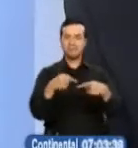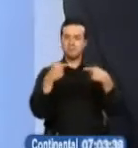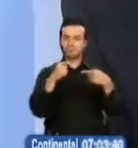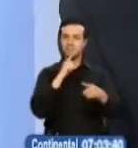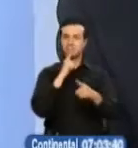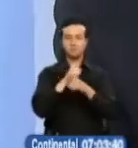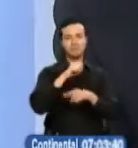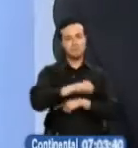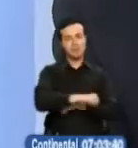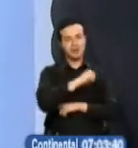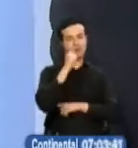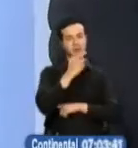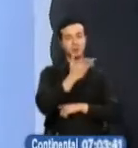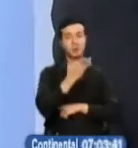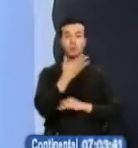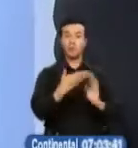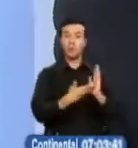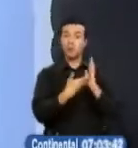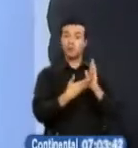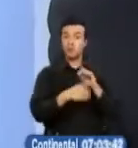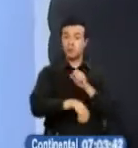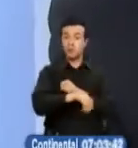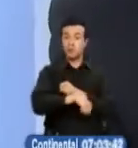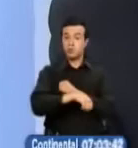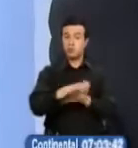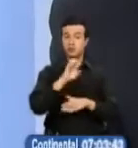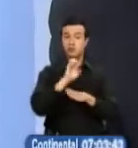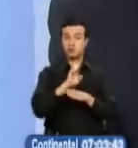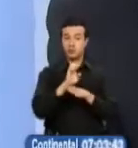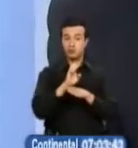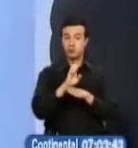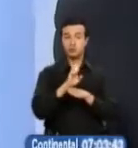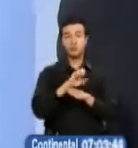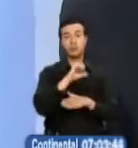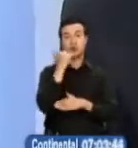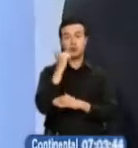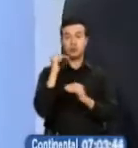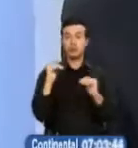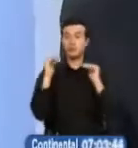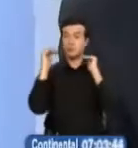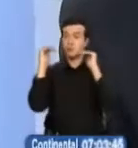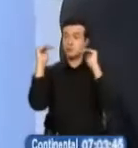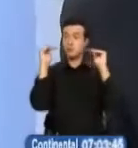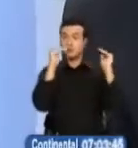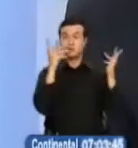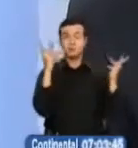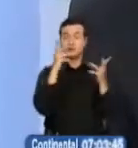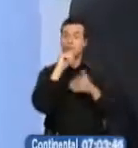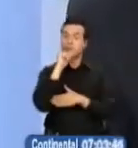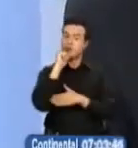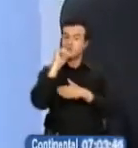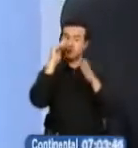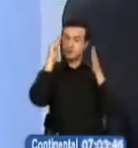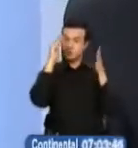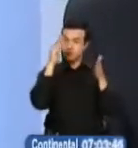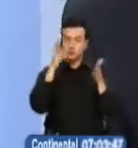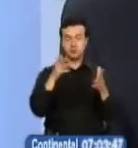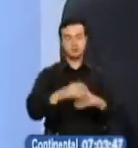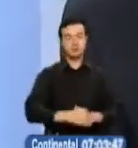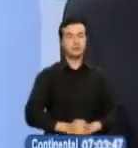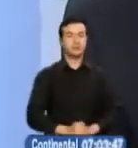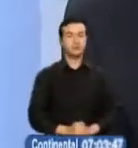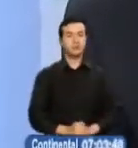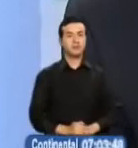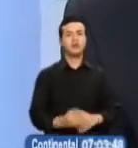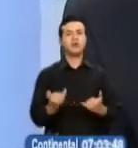ser campeones, por cierto. Un gran ejemplo al fútbol ecuatoriano y a otros que son grandes que no se concentran y se enfocan.